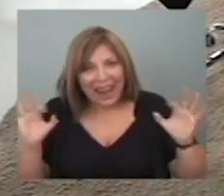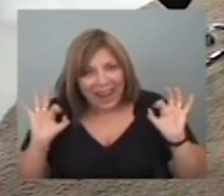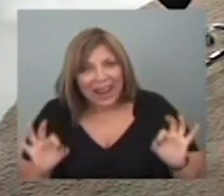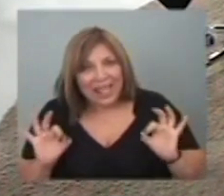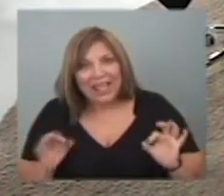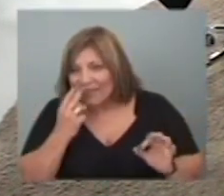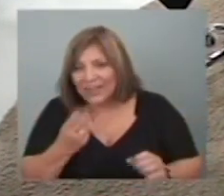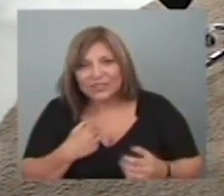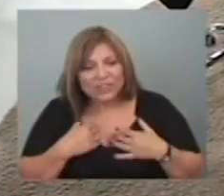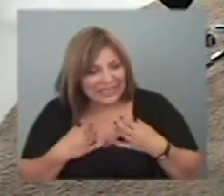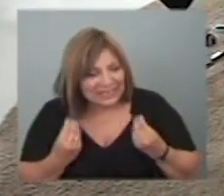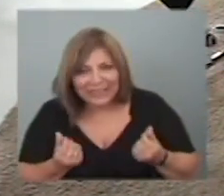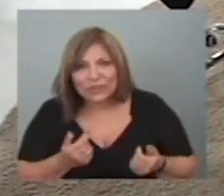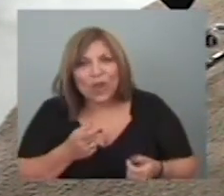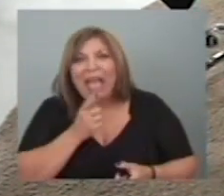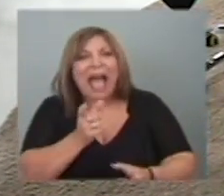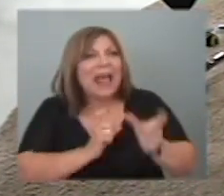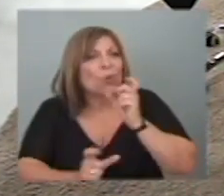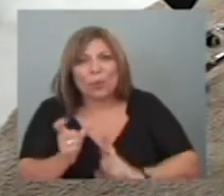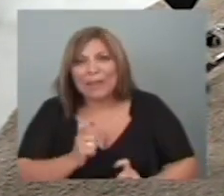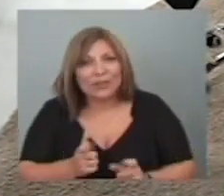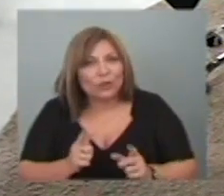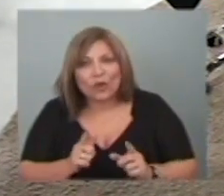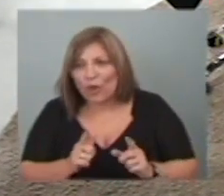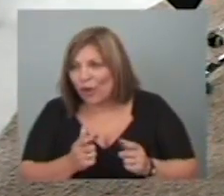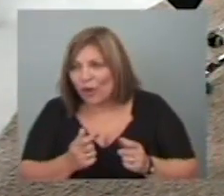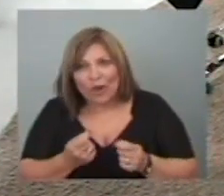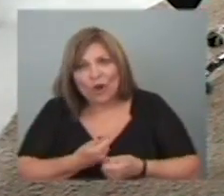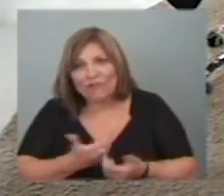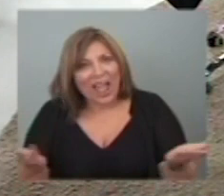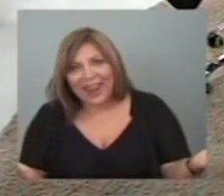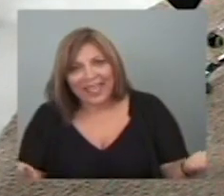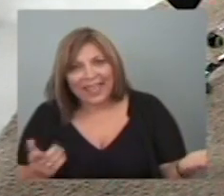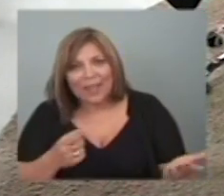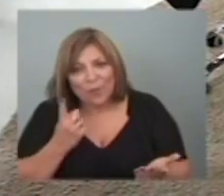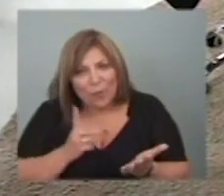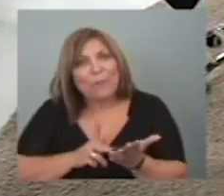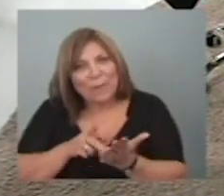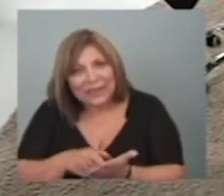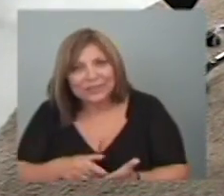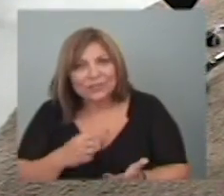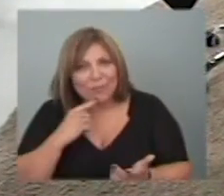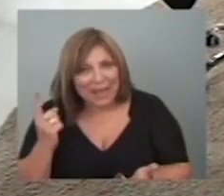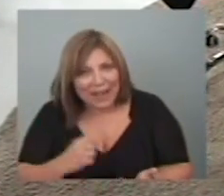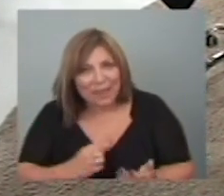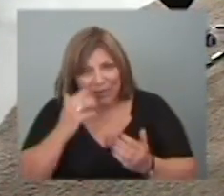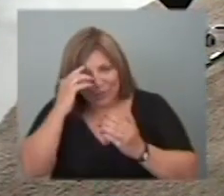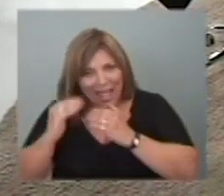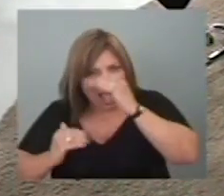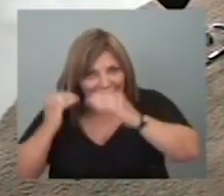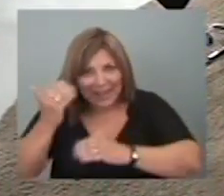que no quedan argumentos de peso como para que no avancemos en una fórmula